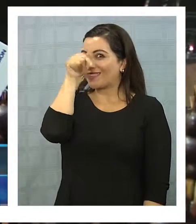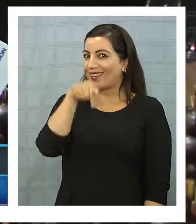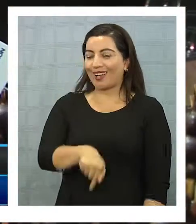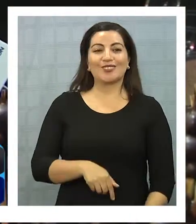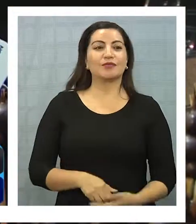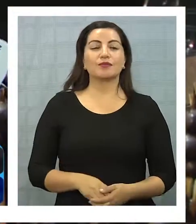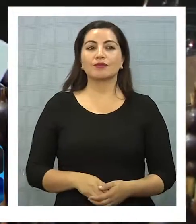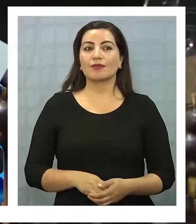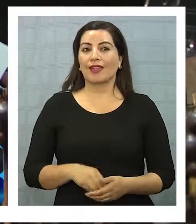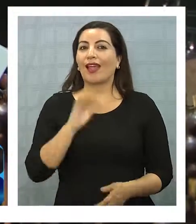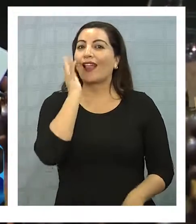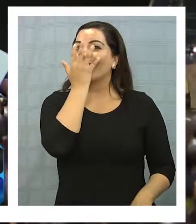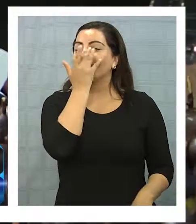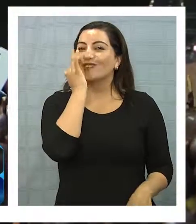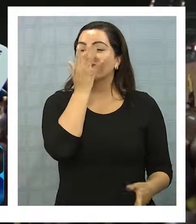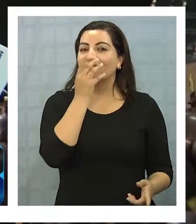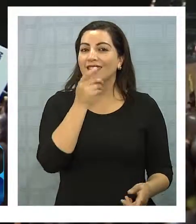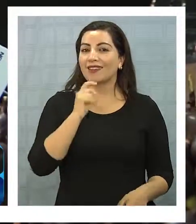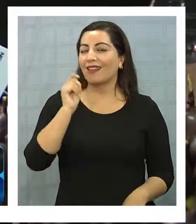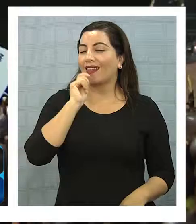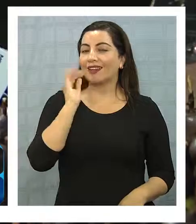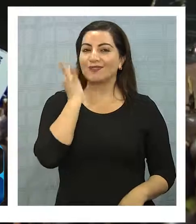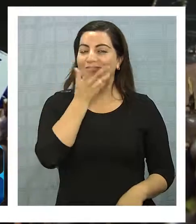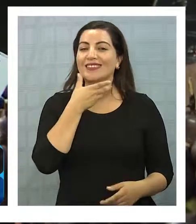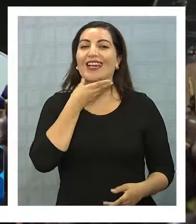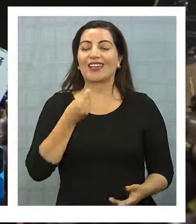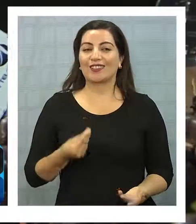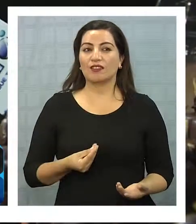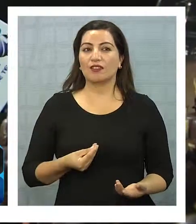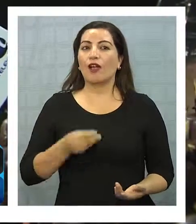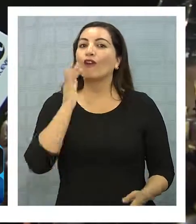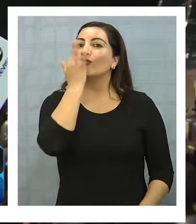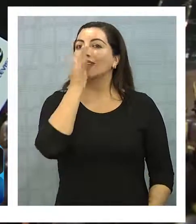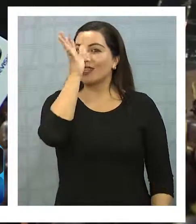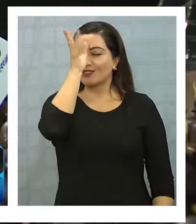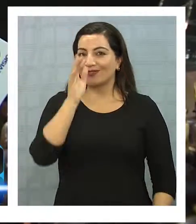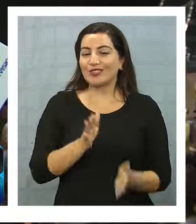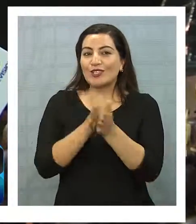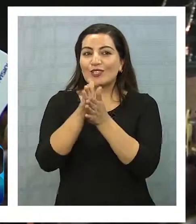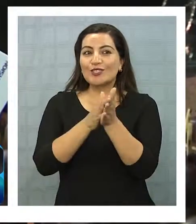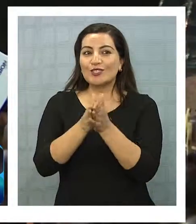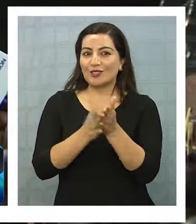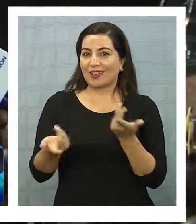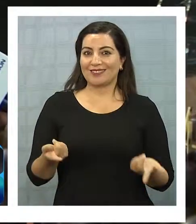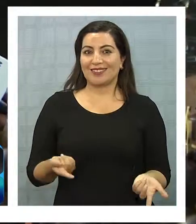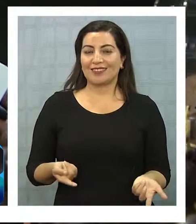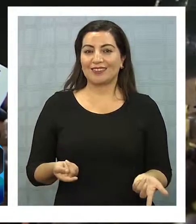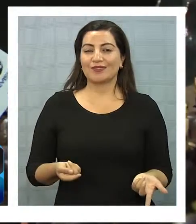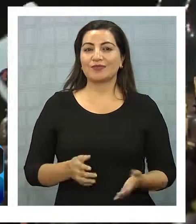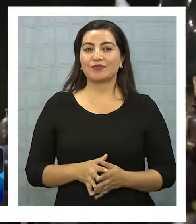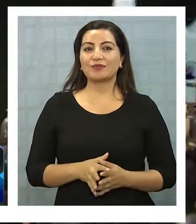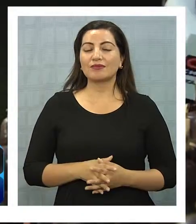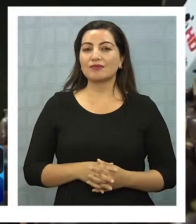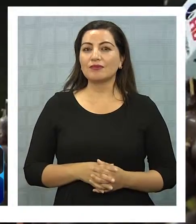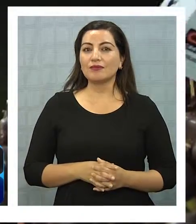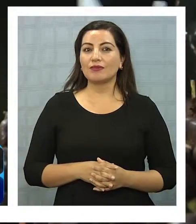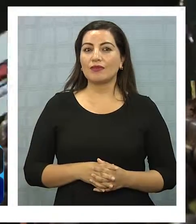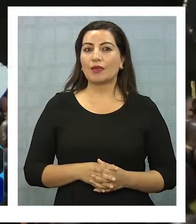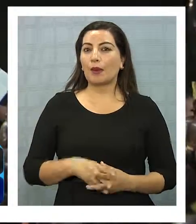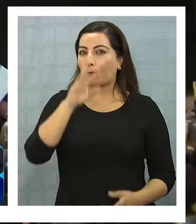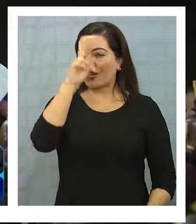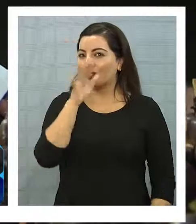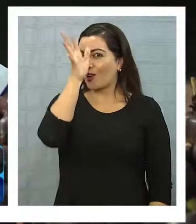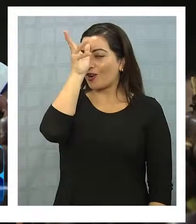la delicia de acá, lo que más vendo es frutillas Frutillas con chocolate, tanto como con fitas como con chocolate ¿Es un producto un poco romántico?